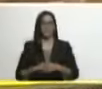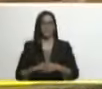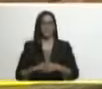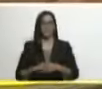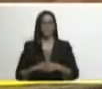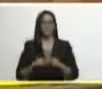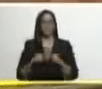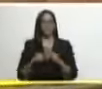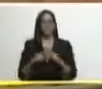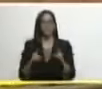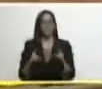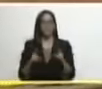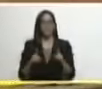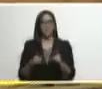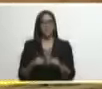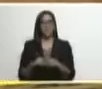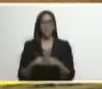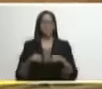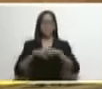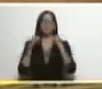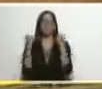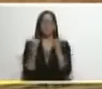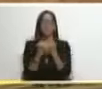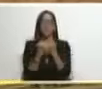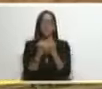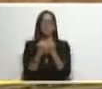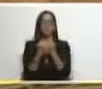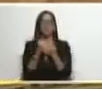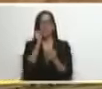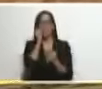Pero es un salón machista.